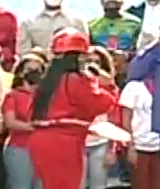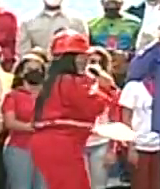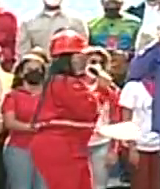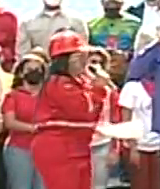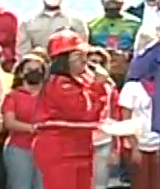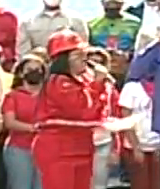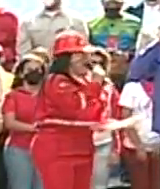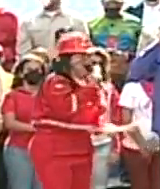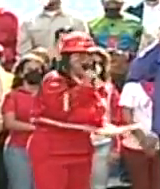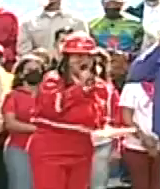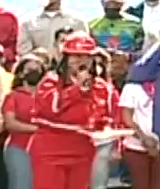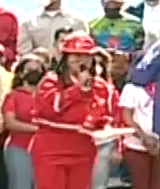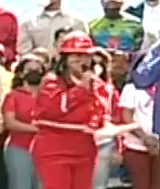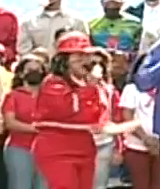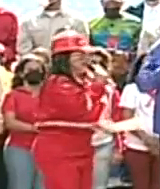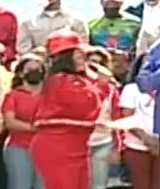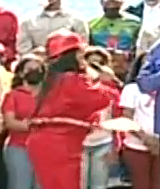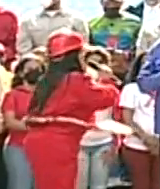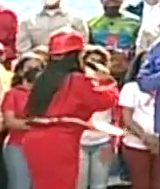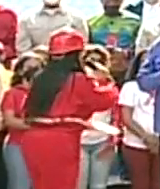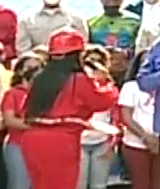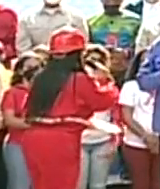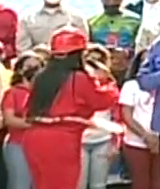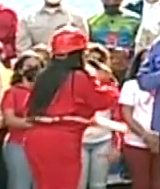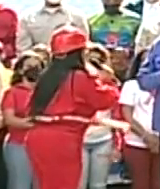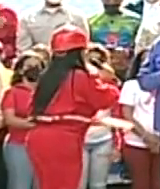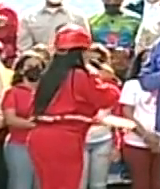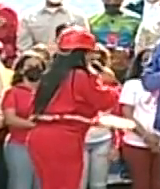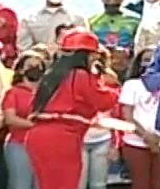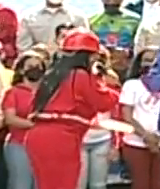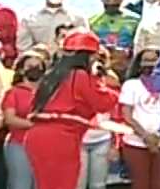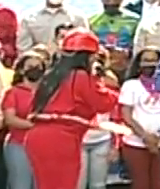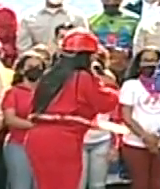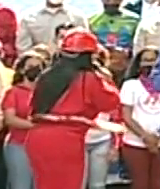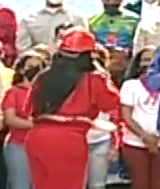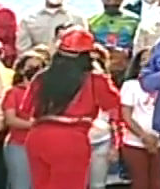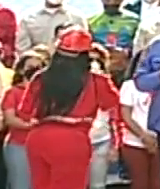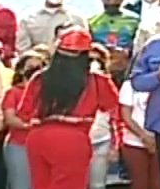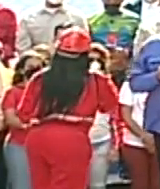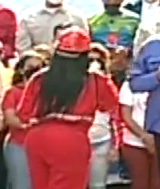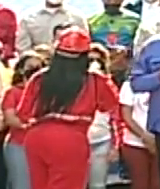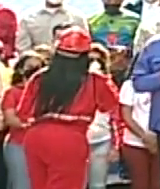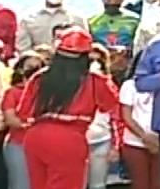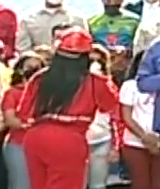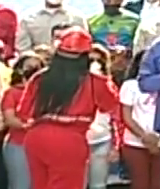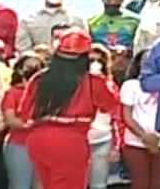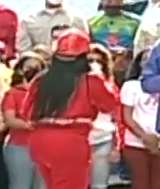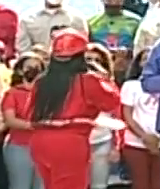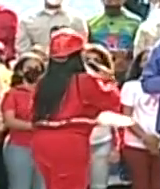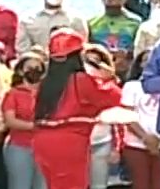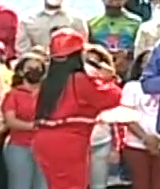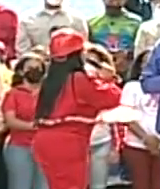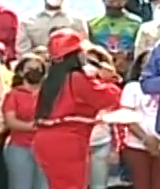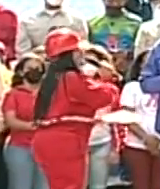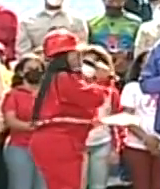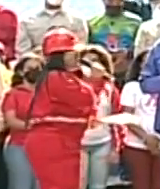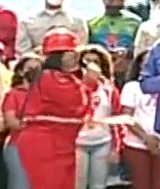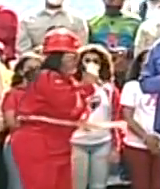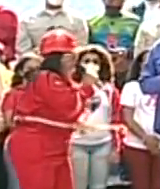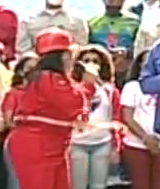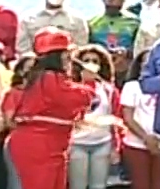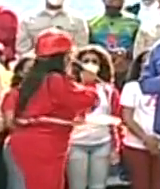le queremos decir que vamos a continuar en esta batalla. Y le queremos agradecer a la Central Bolivariana por